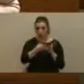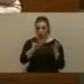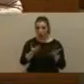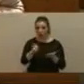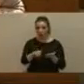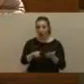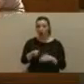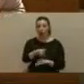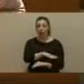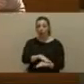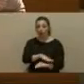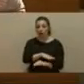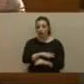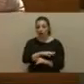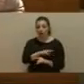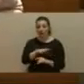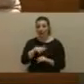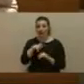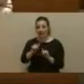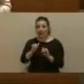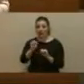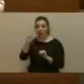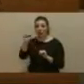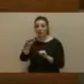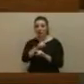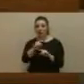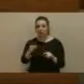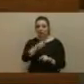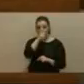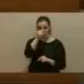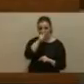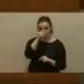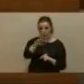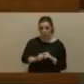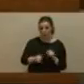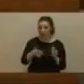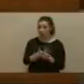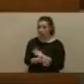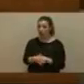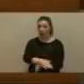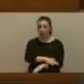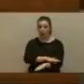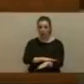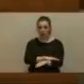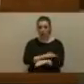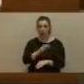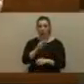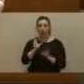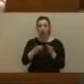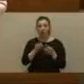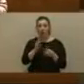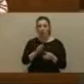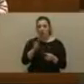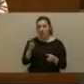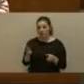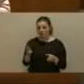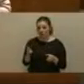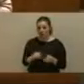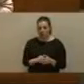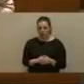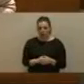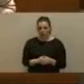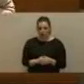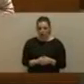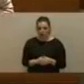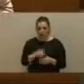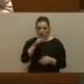era comunista ni era socialista, un gobierno del Partido Popular, en uso de